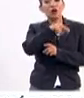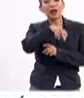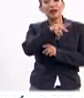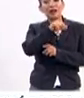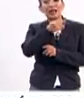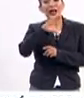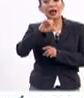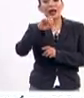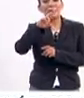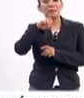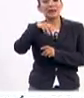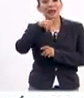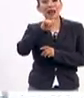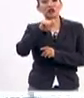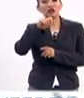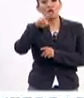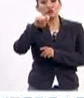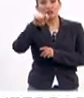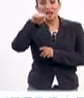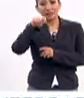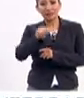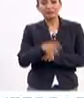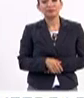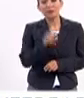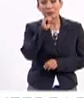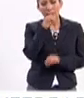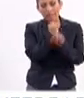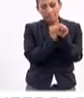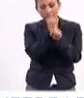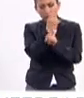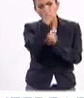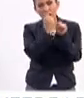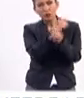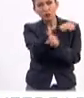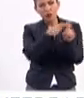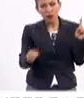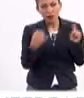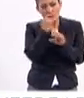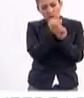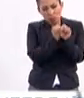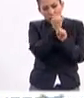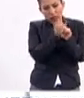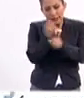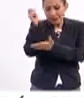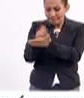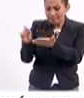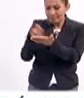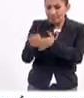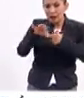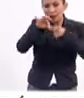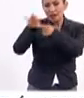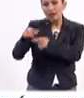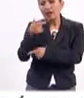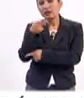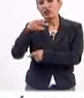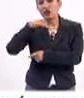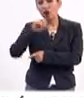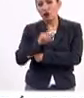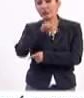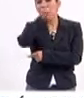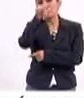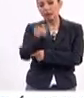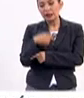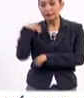y Camila Townsend. En la investigación nos llevamos año y medio en investigación y guión y después estuvimos